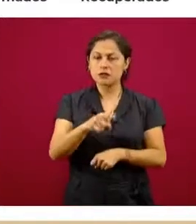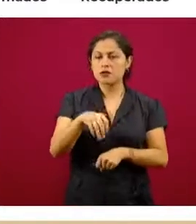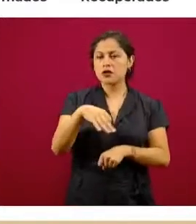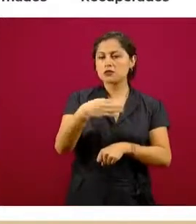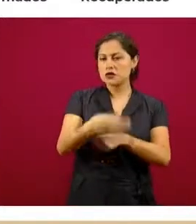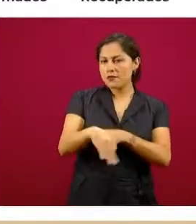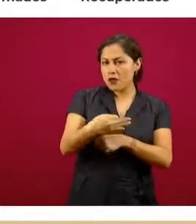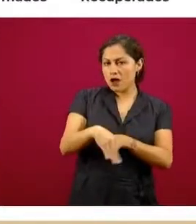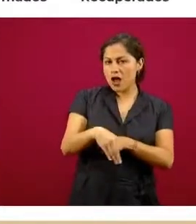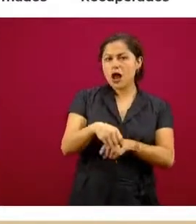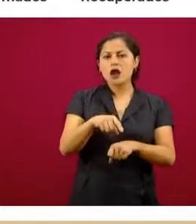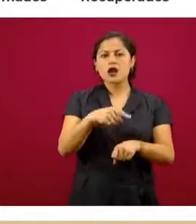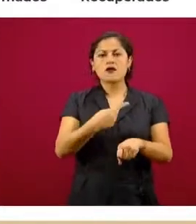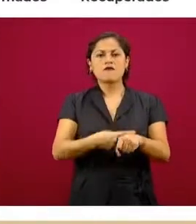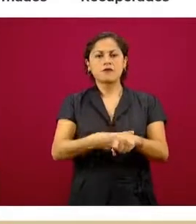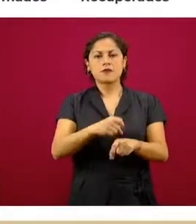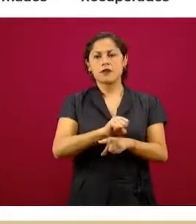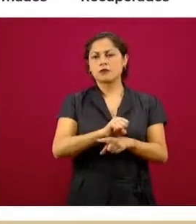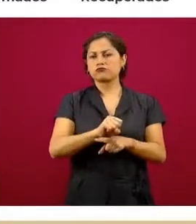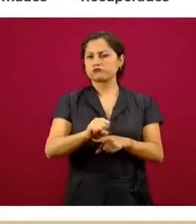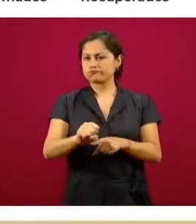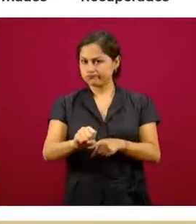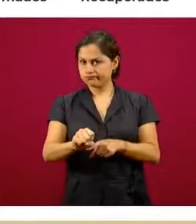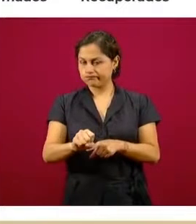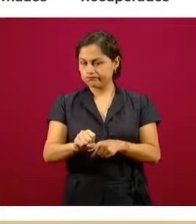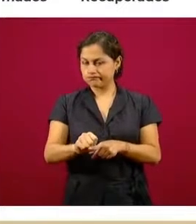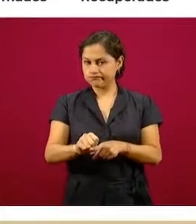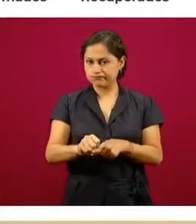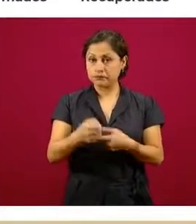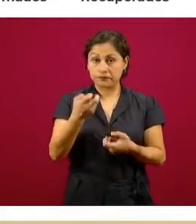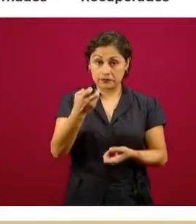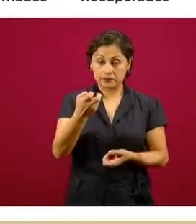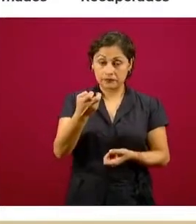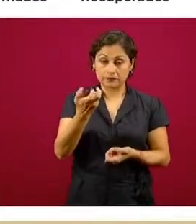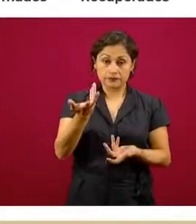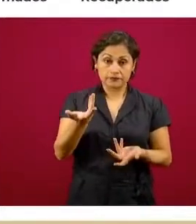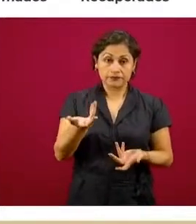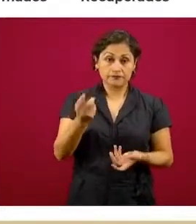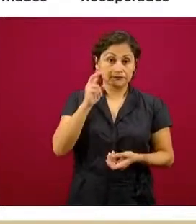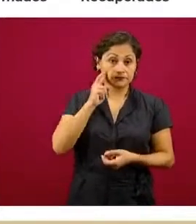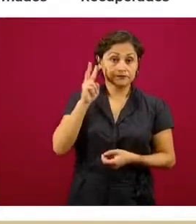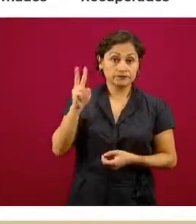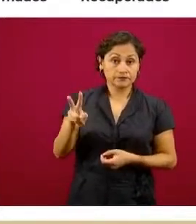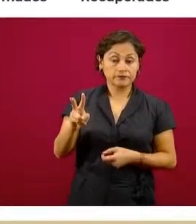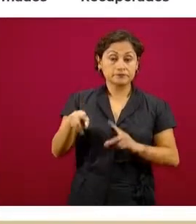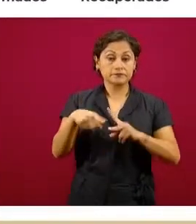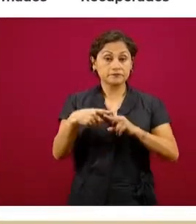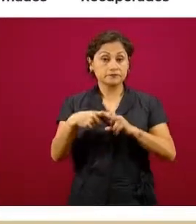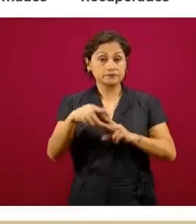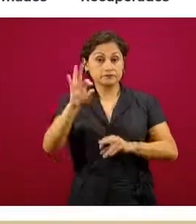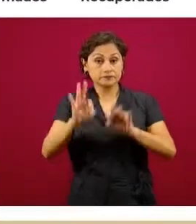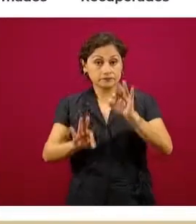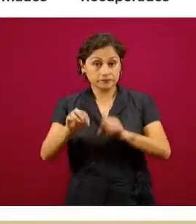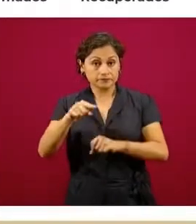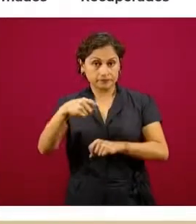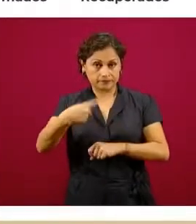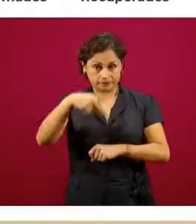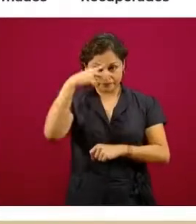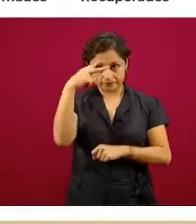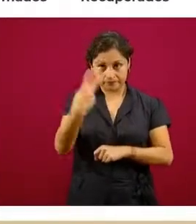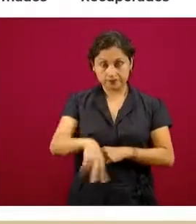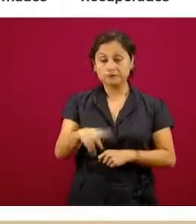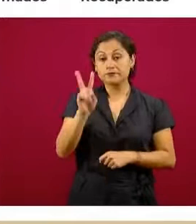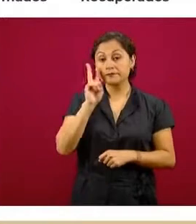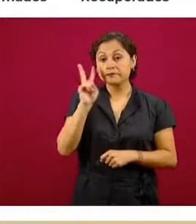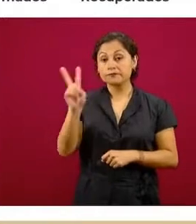son casos leves, y bueno, esto también lo podemos ver reflejado en las estadísticas en México. Vean ustedes que